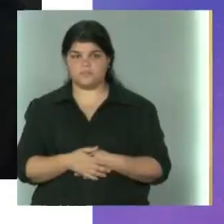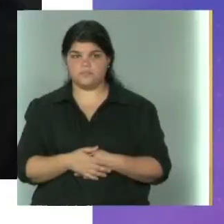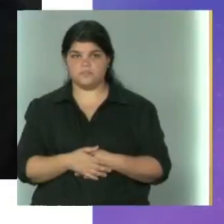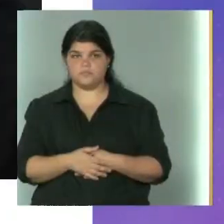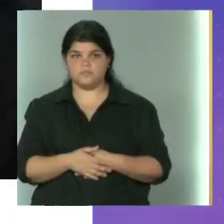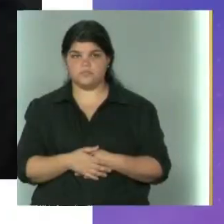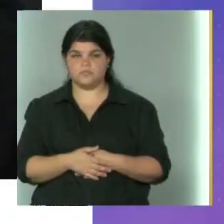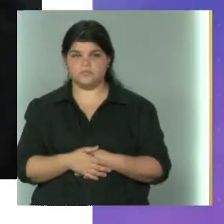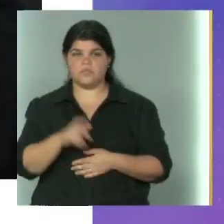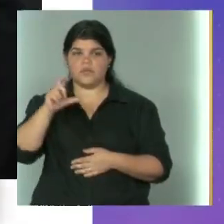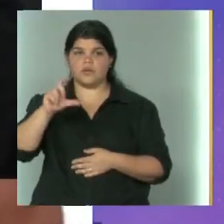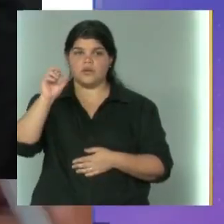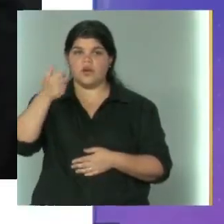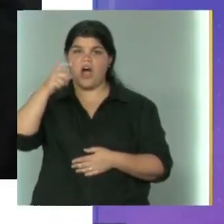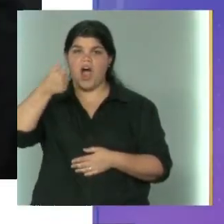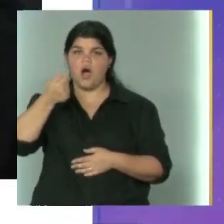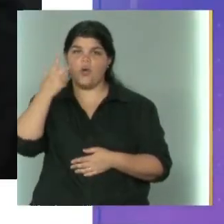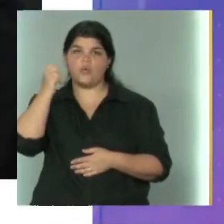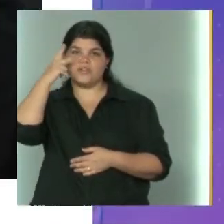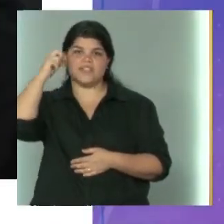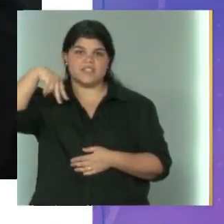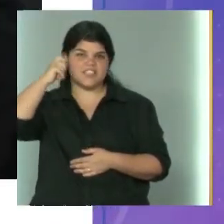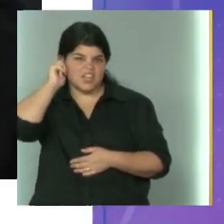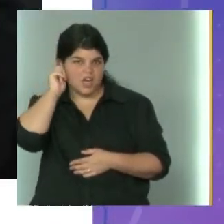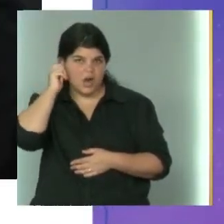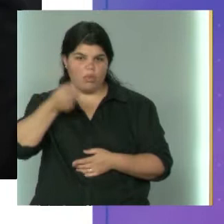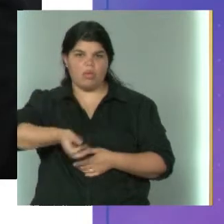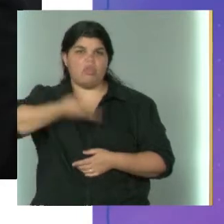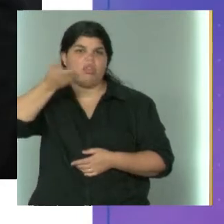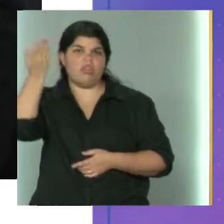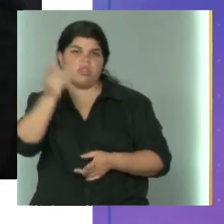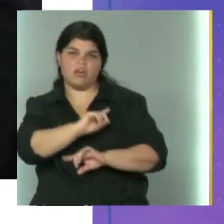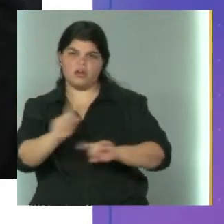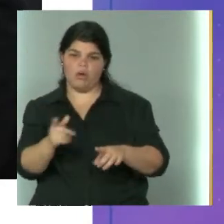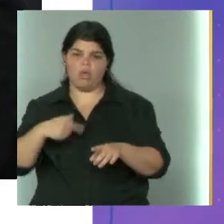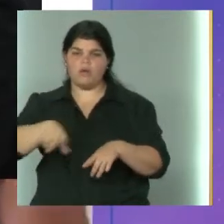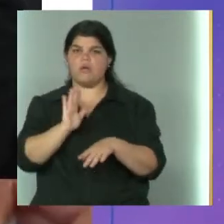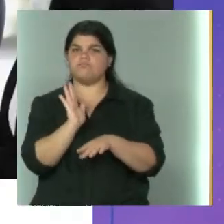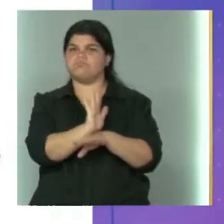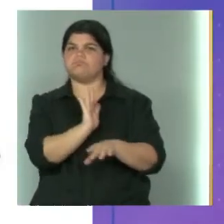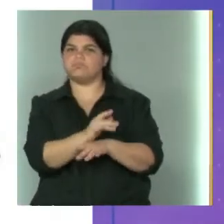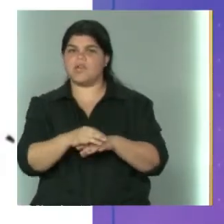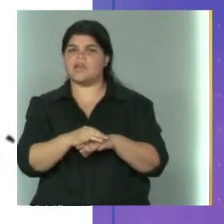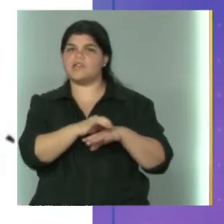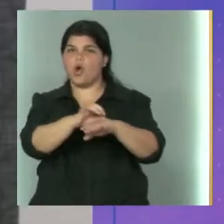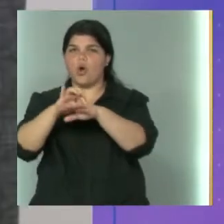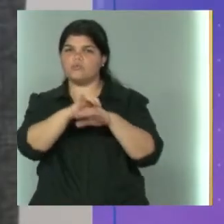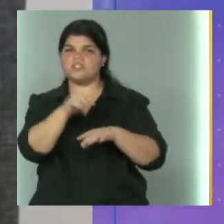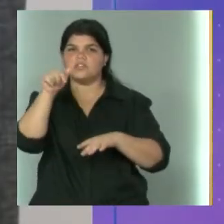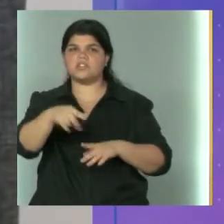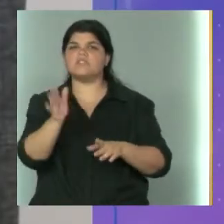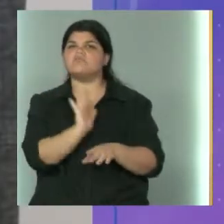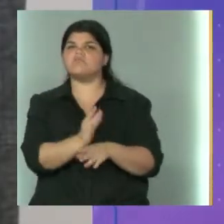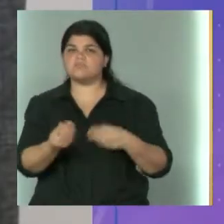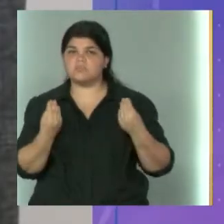El coaching no es palabrería, tampoco es nada místico. Los coaches no somos cheerleaders ni guías espirituales. Un coach